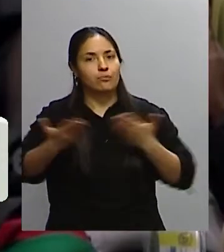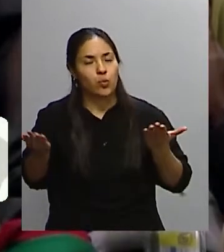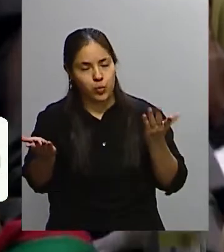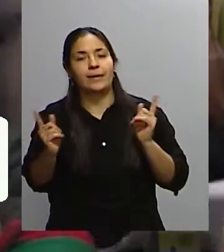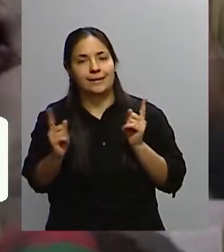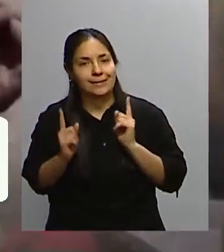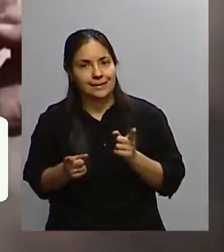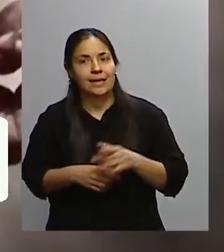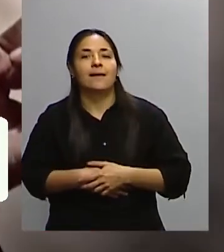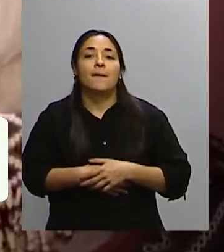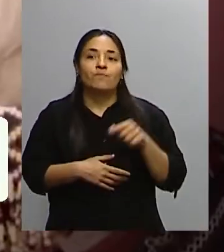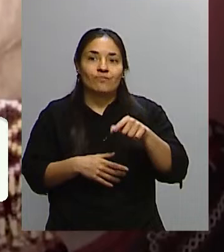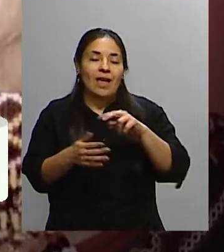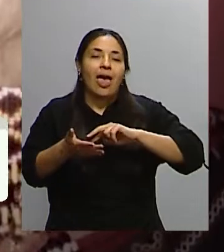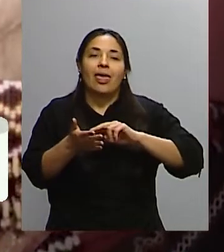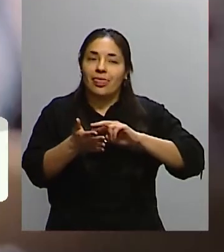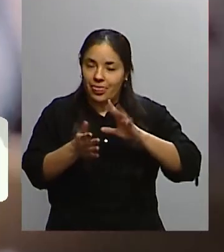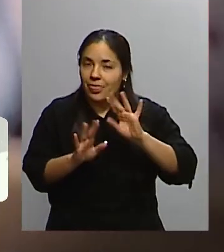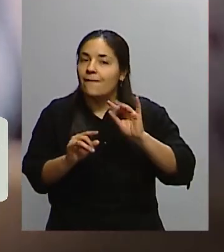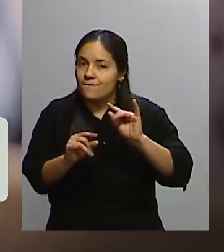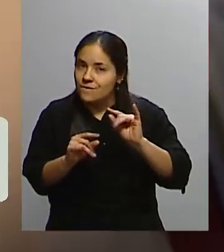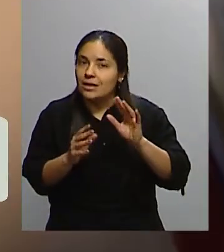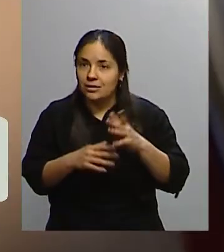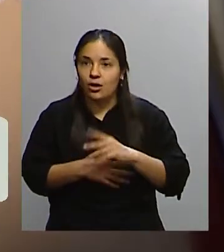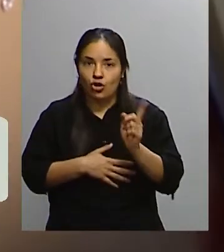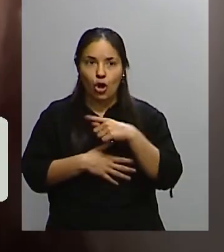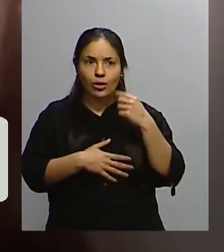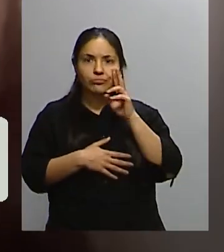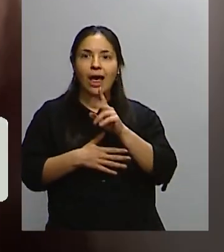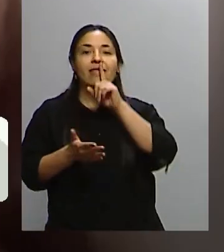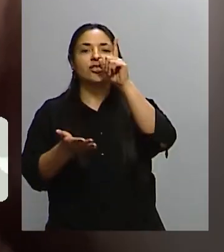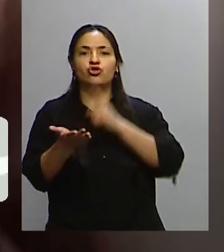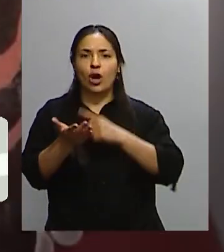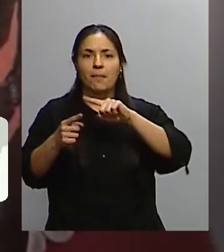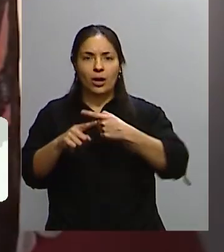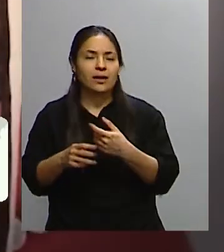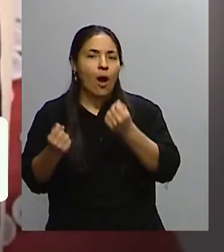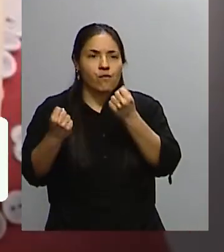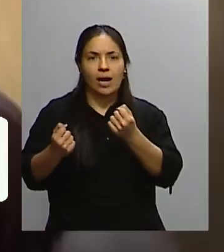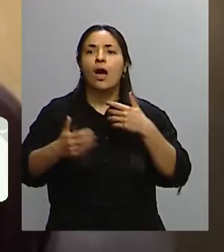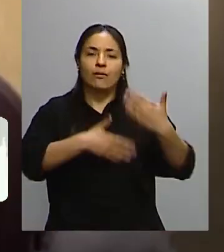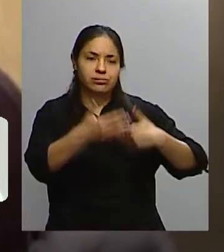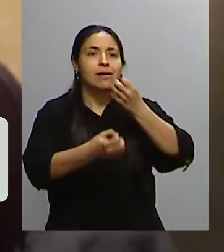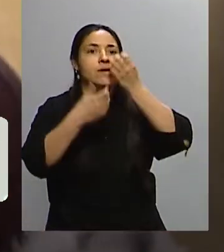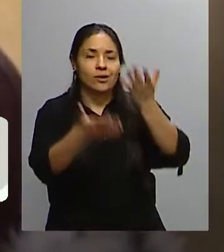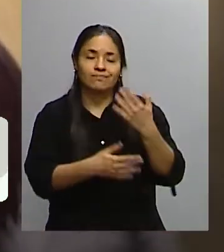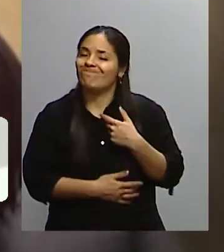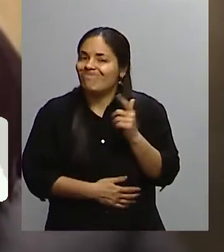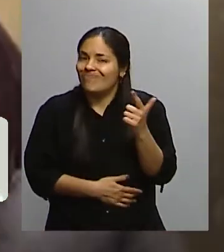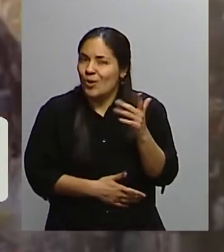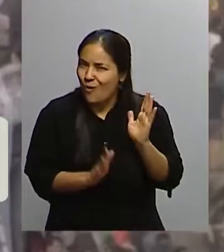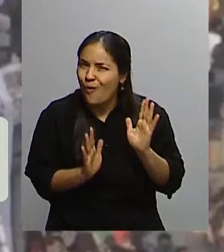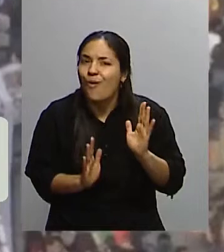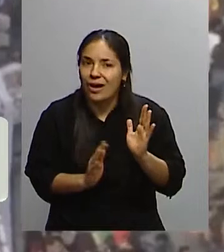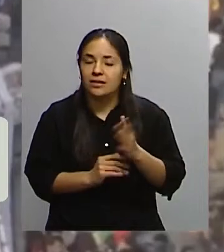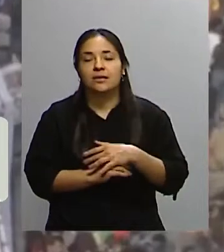va a ser bastante difícil. No hemos visto políticas públicas muy sólidas, entonces va a tener que cambiar la mentalidad de todos los